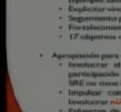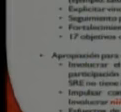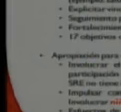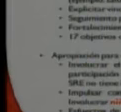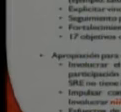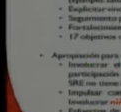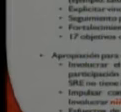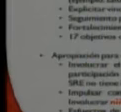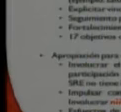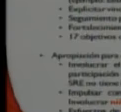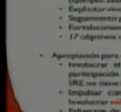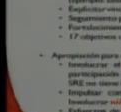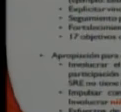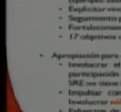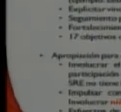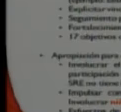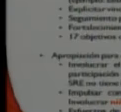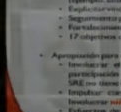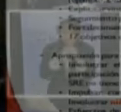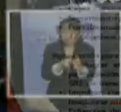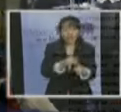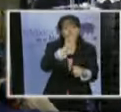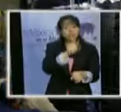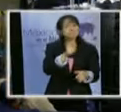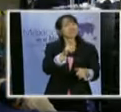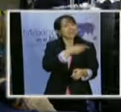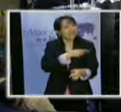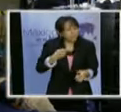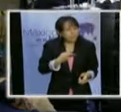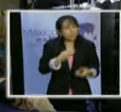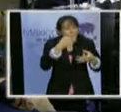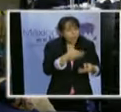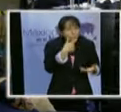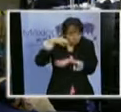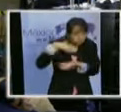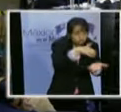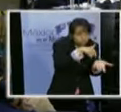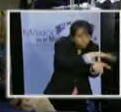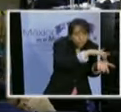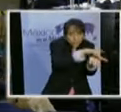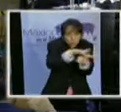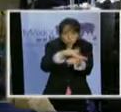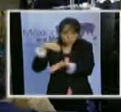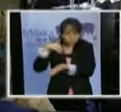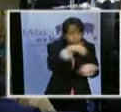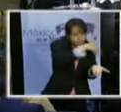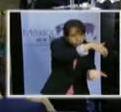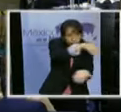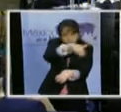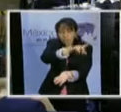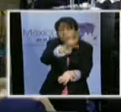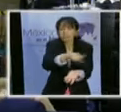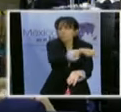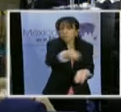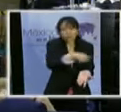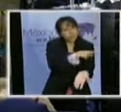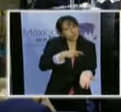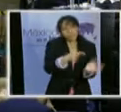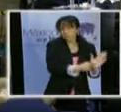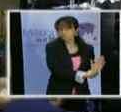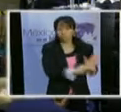lograr la exigibilidad y la rendición de cuentas. Serían, digamos, algunos de los aspectos muy importantes